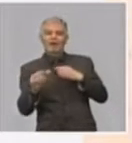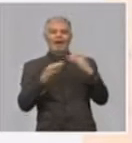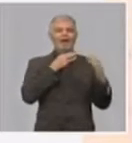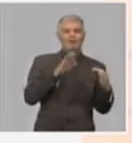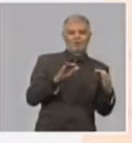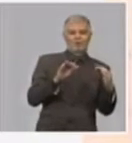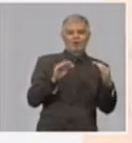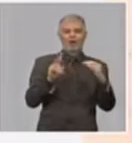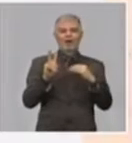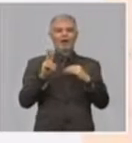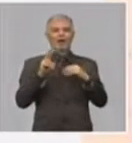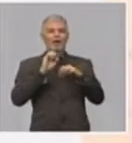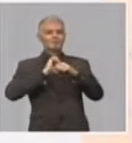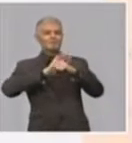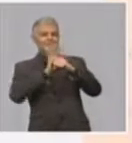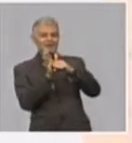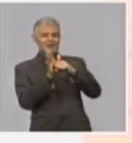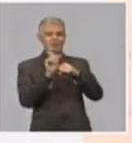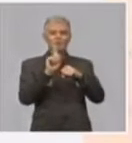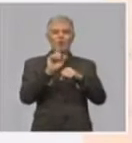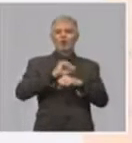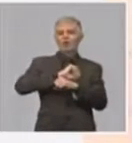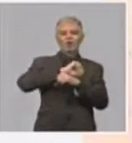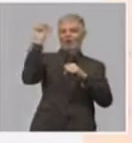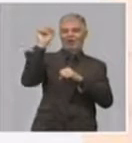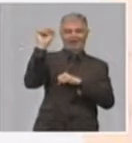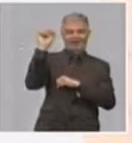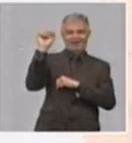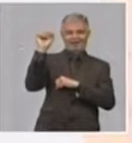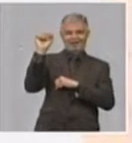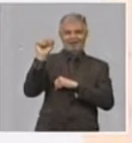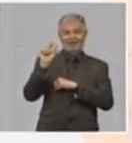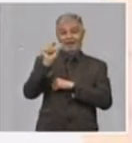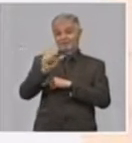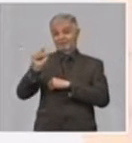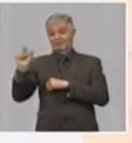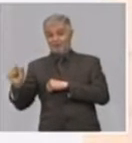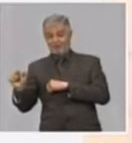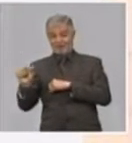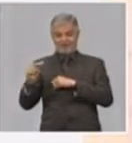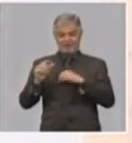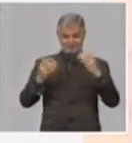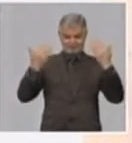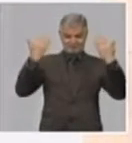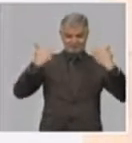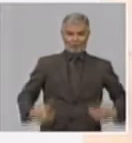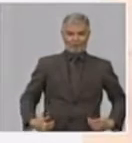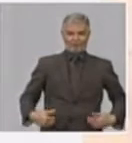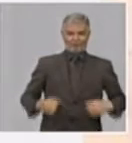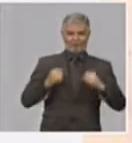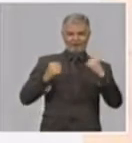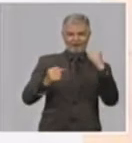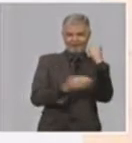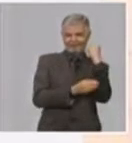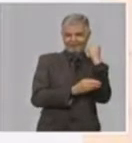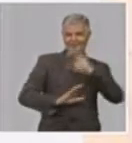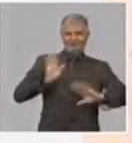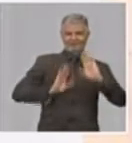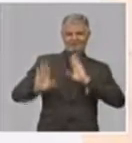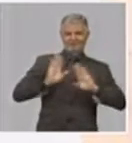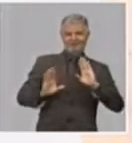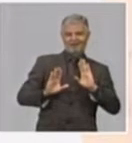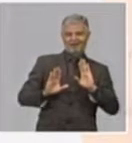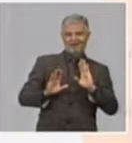cual el virus no logra ganar esa batalla. ¿Esos son los asintomáticos? Entonces, estamos hablando de los asintomáticos. Los asintomáticos son,